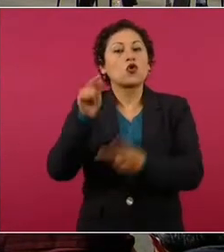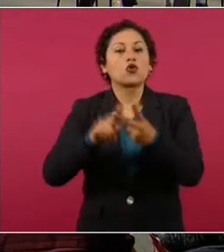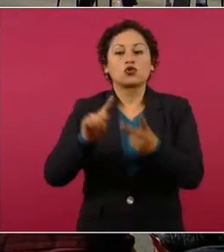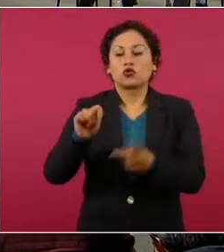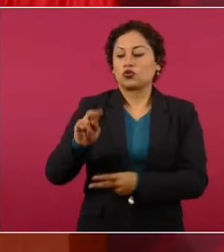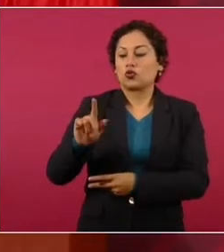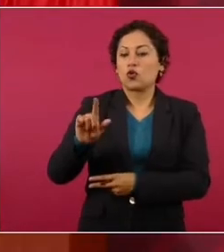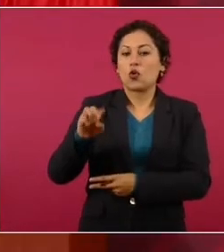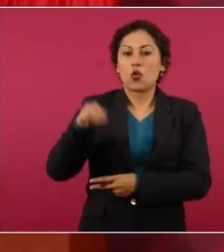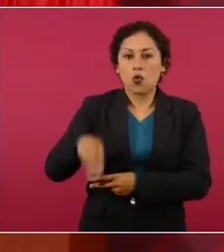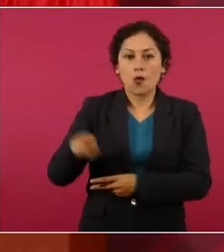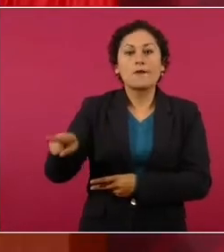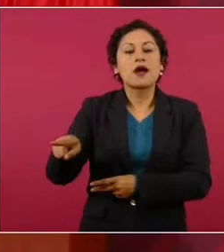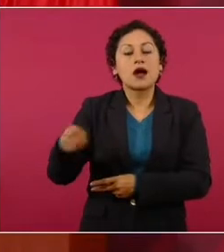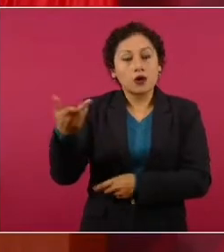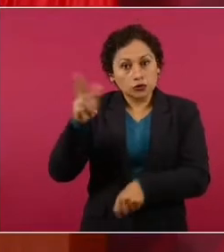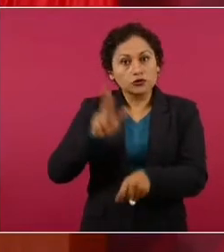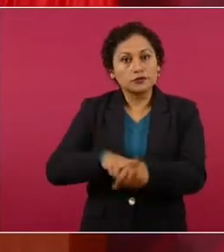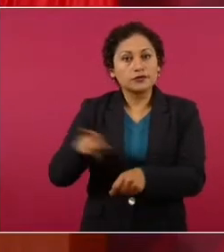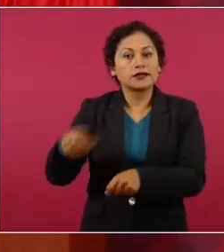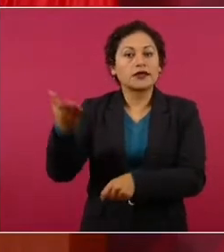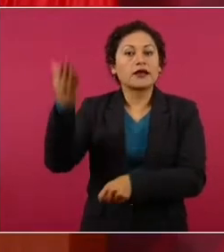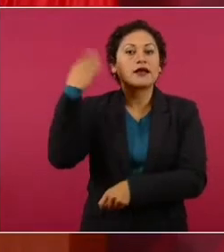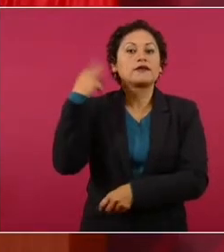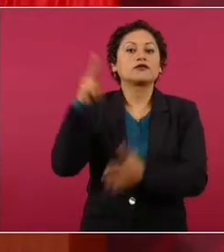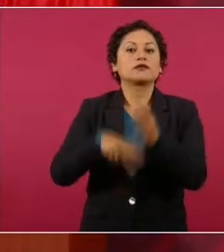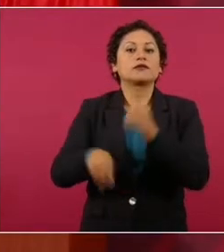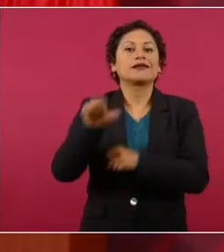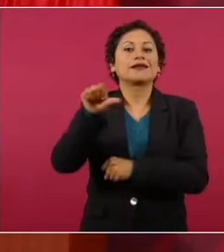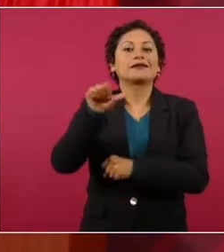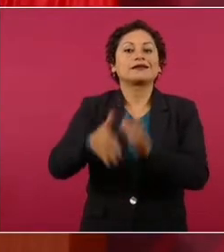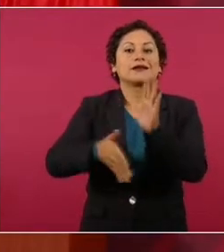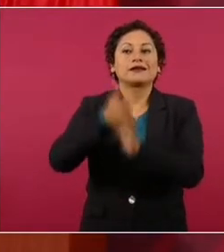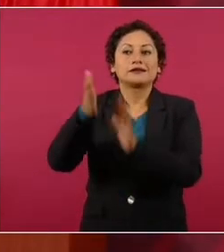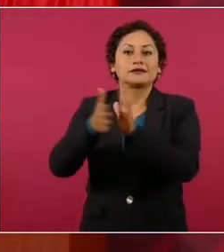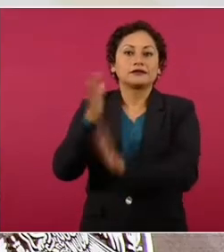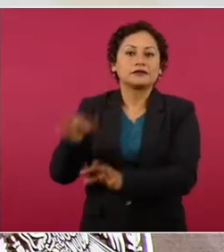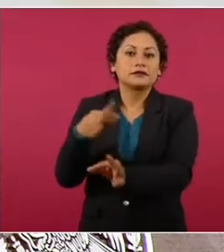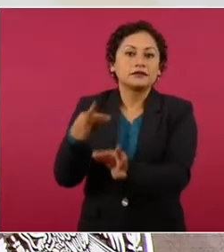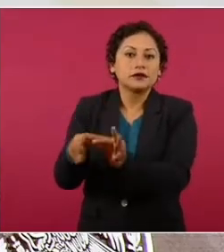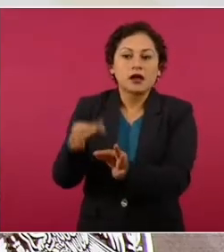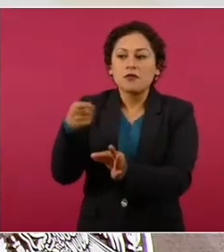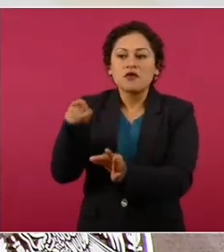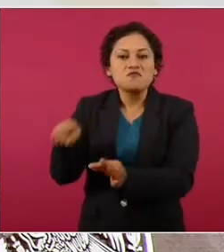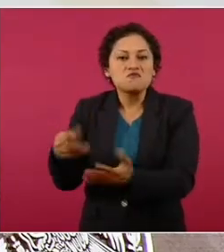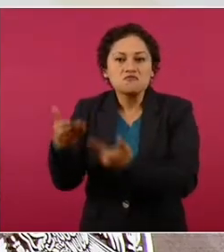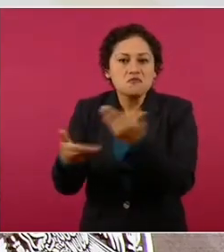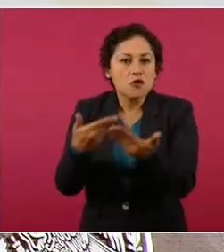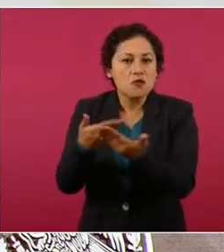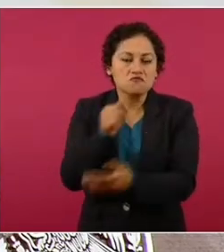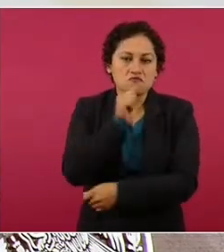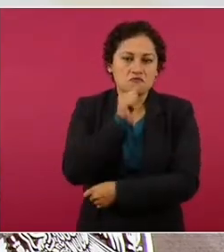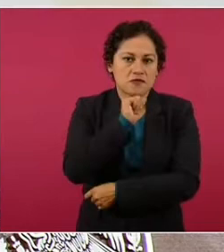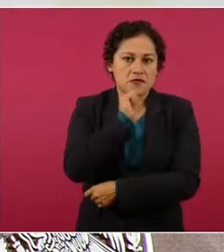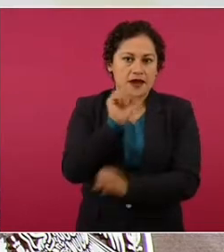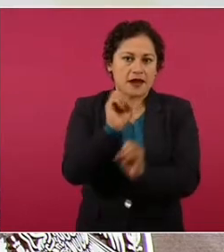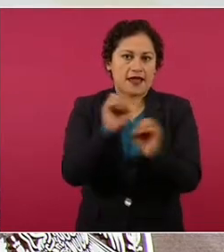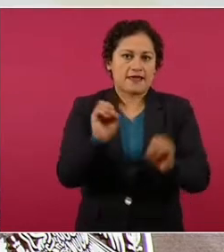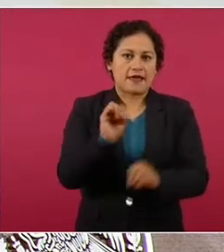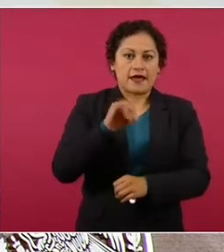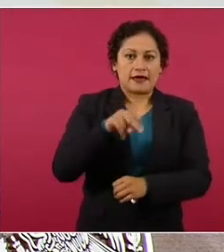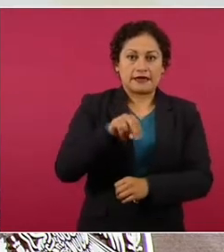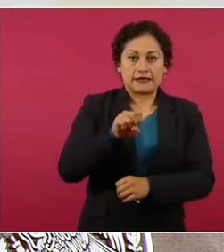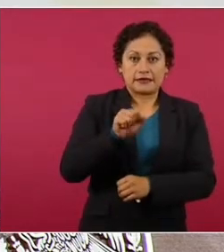que se concluyó la construcción en 2016, sin embargo nunca ha entrado en operación. El INSABI ha